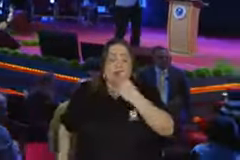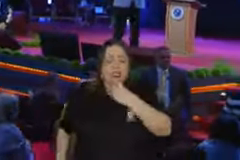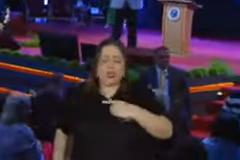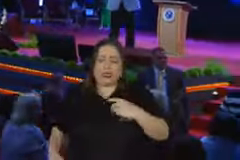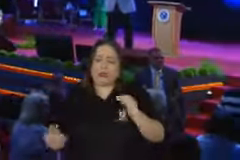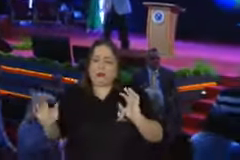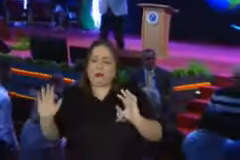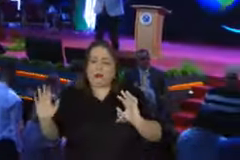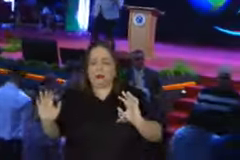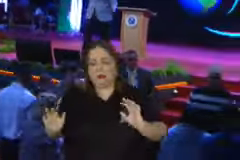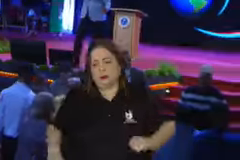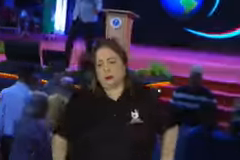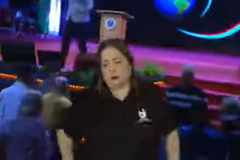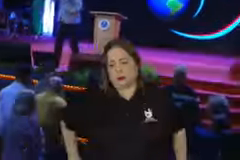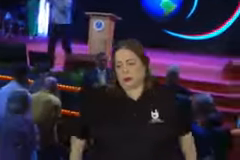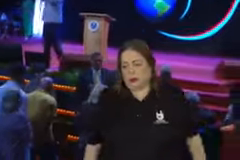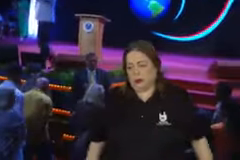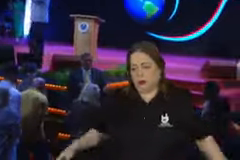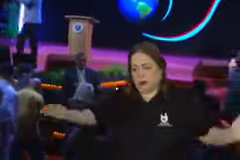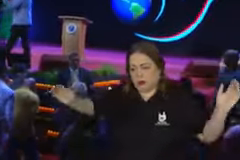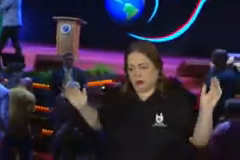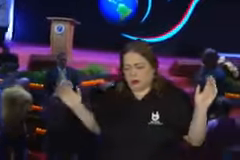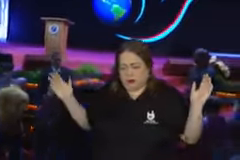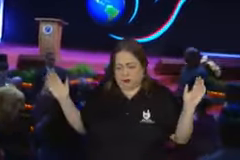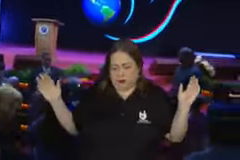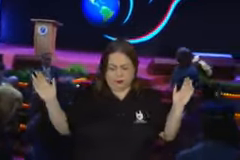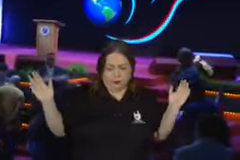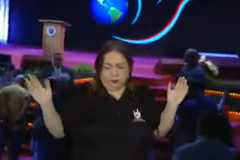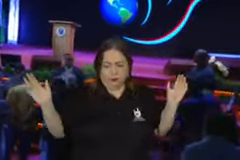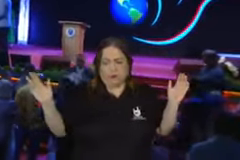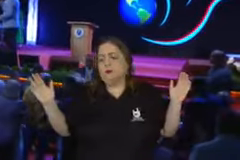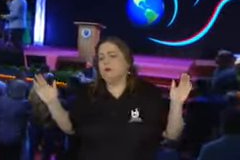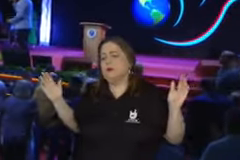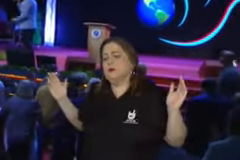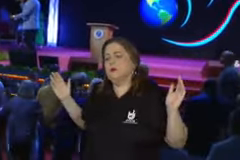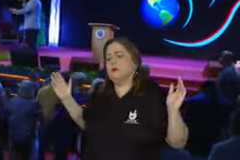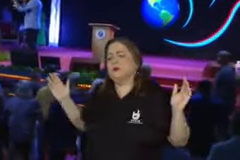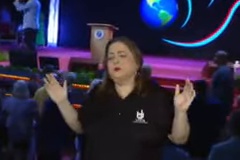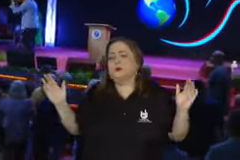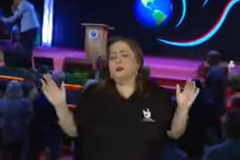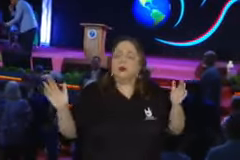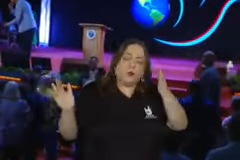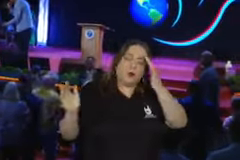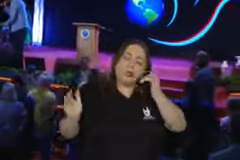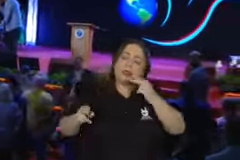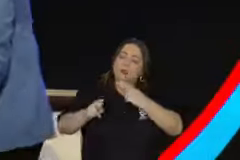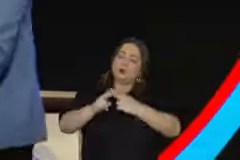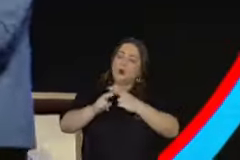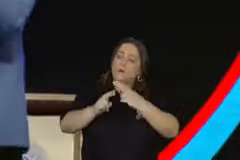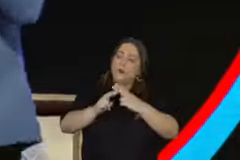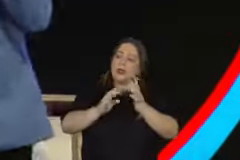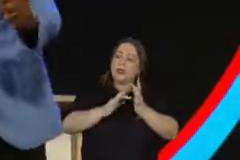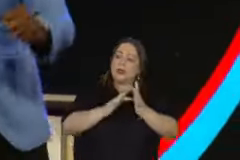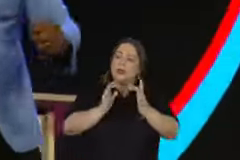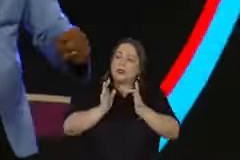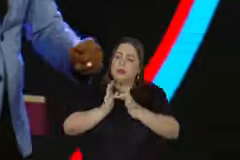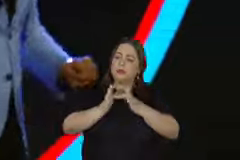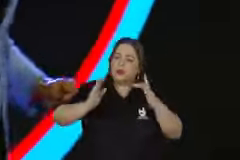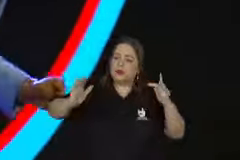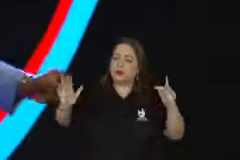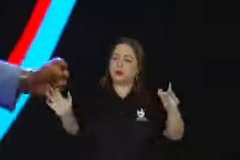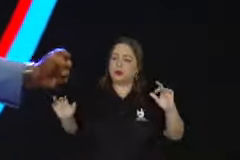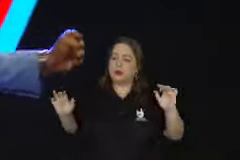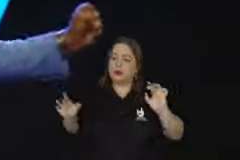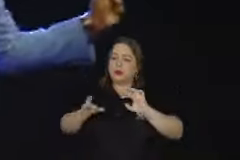enfermedad mental, toda enfermedad emocional, yo doy una orden en el espíritu,